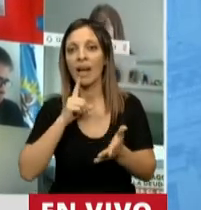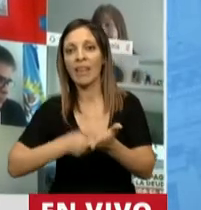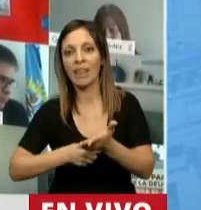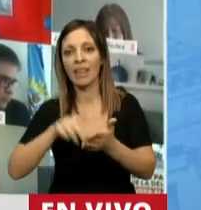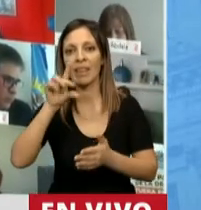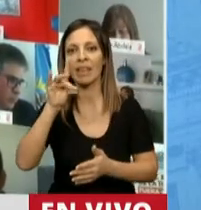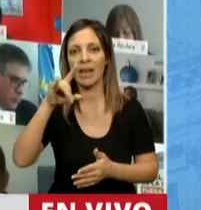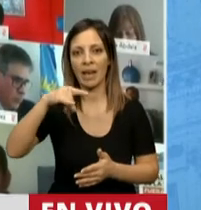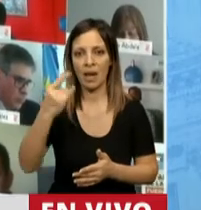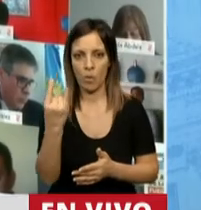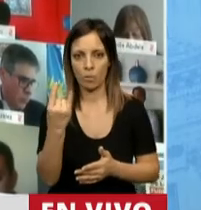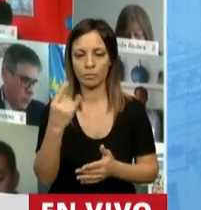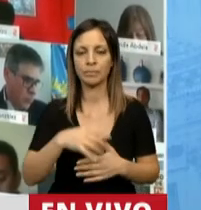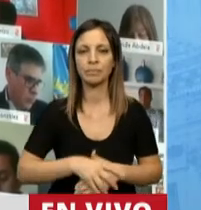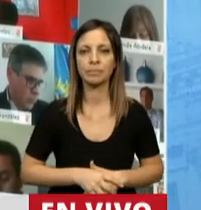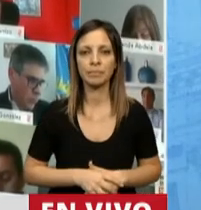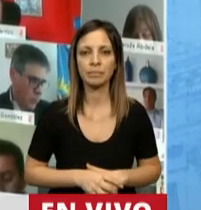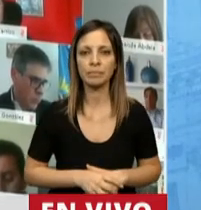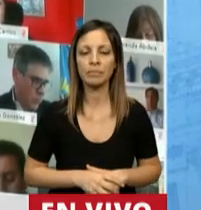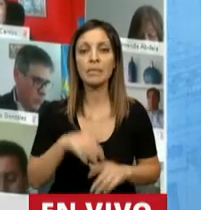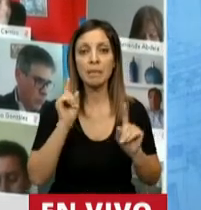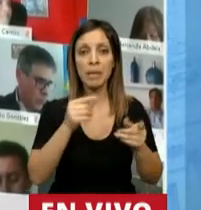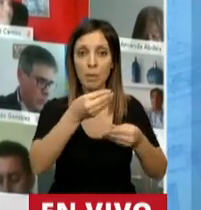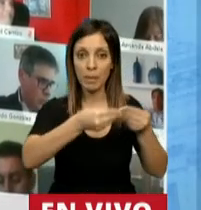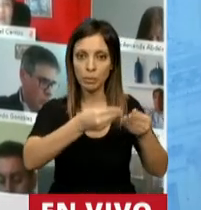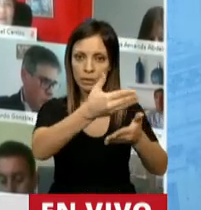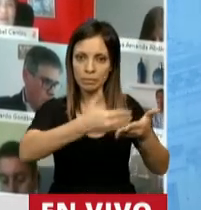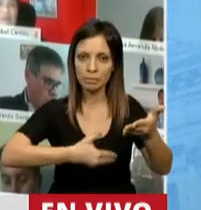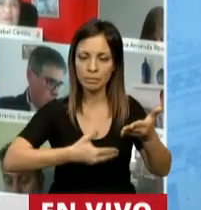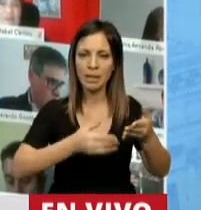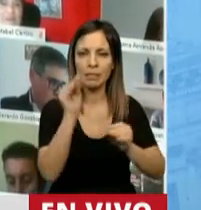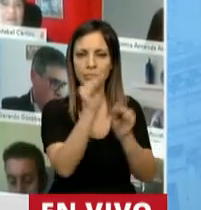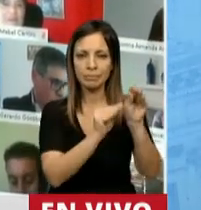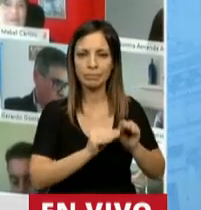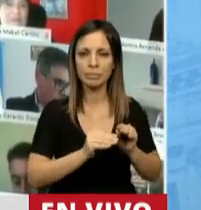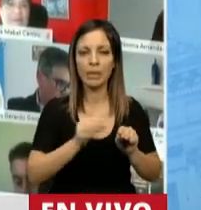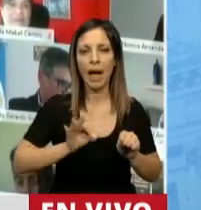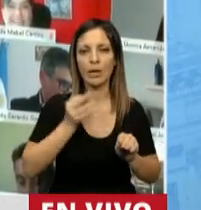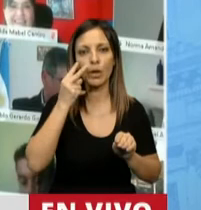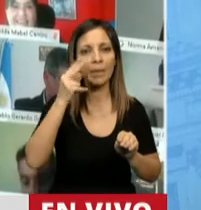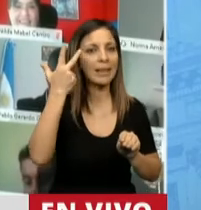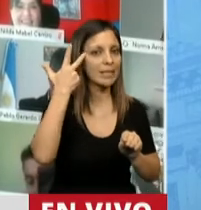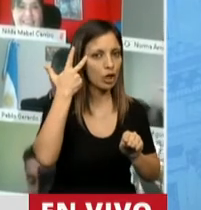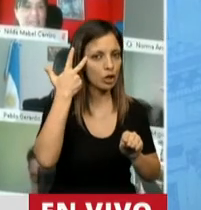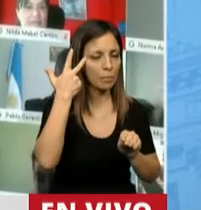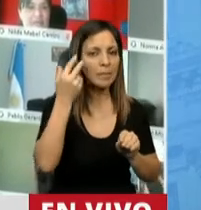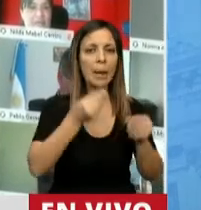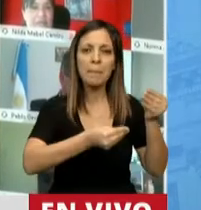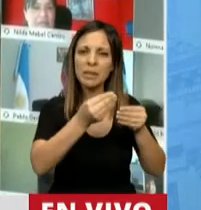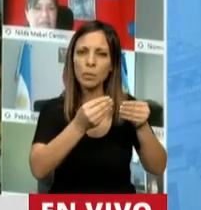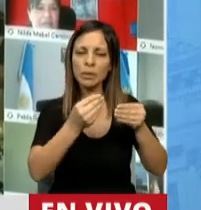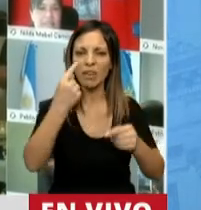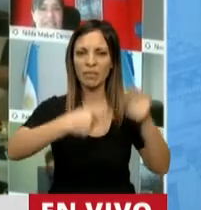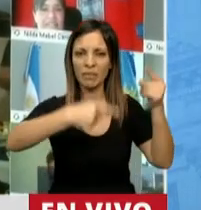dicho presupuesto había sido confeccionado en el 2018 con supuestos que quedaron muy desfasados de